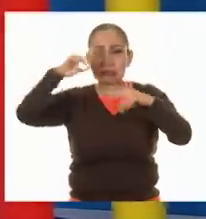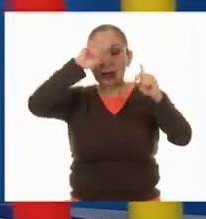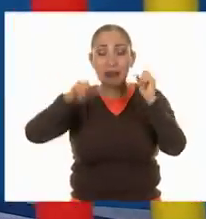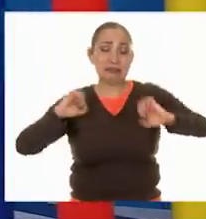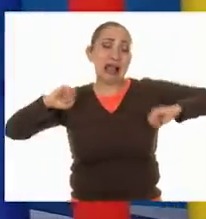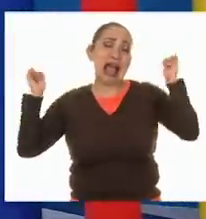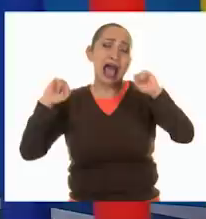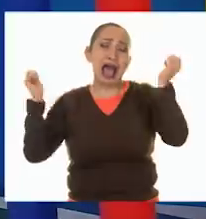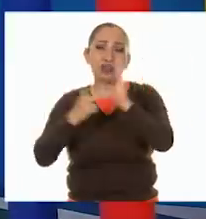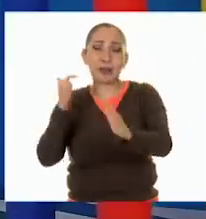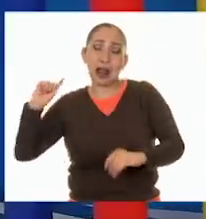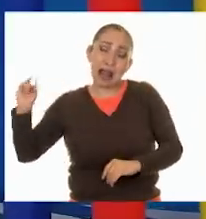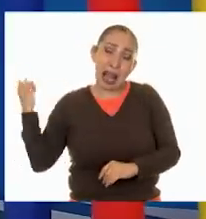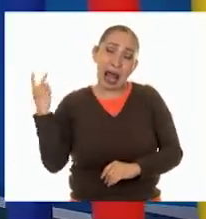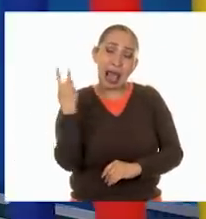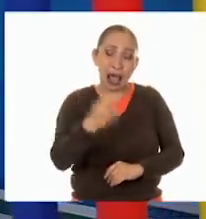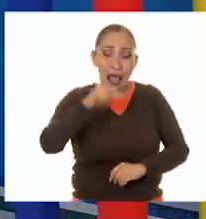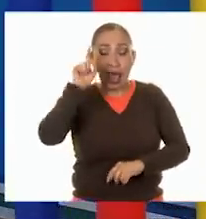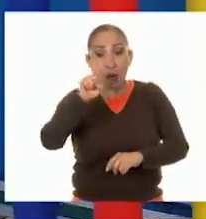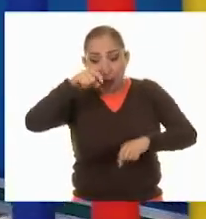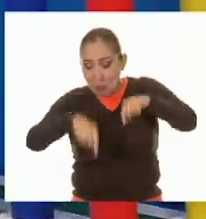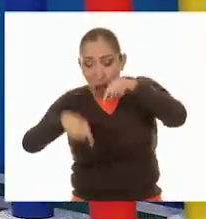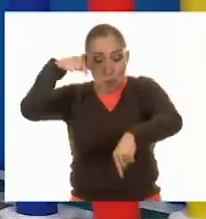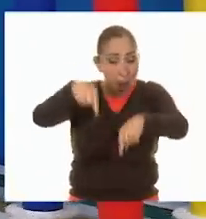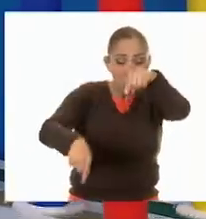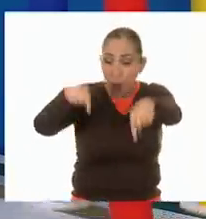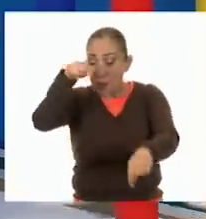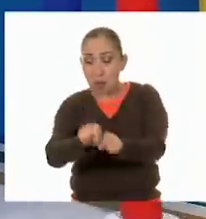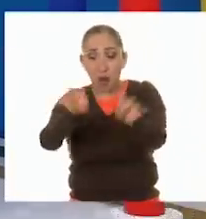¡A correr de nuevo! ¡Saltar los charcos!